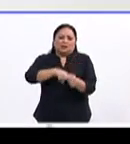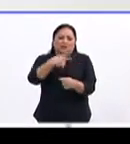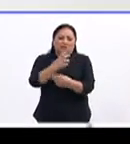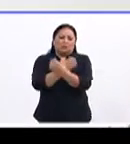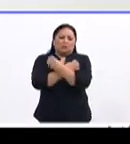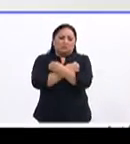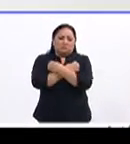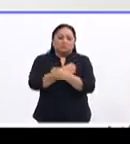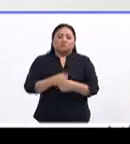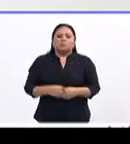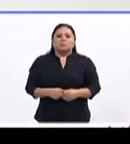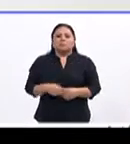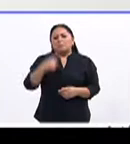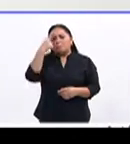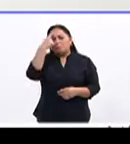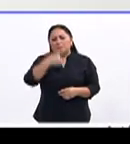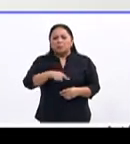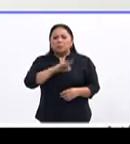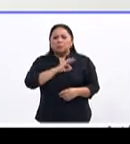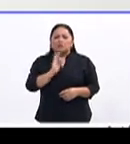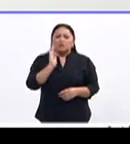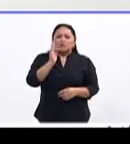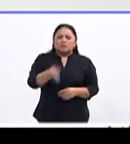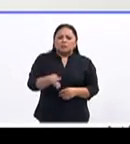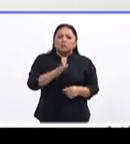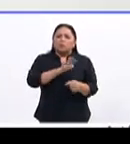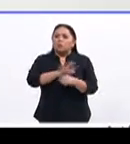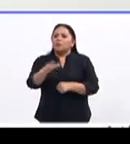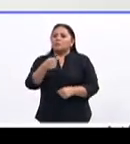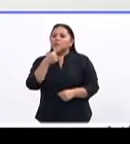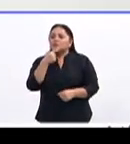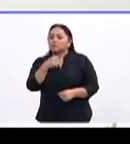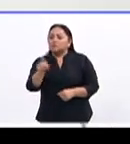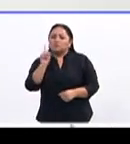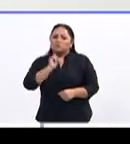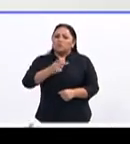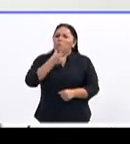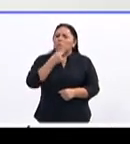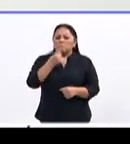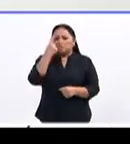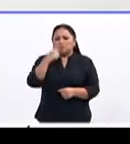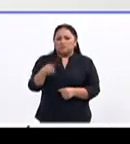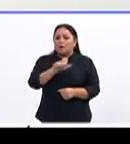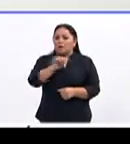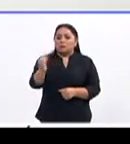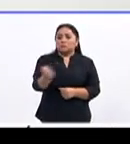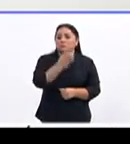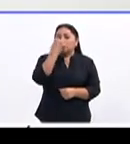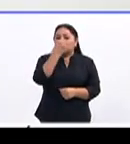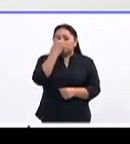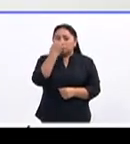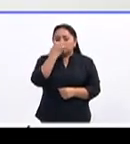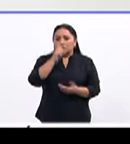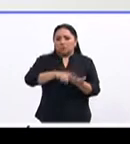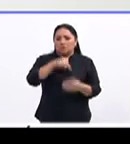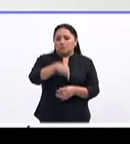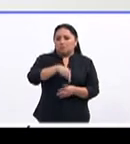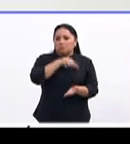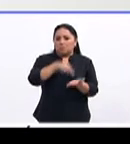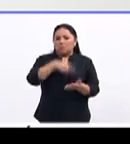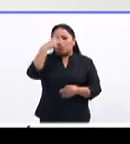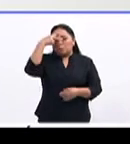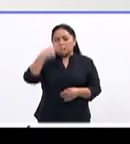Educación para aceptar a cualquier niño o niña en la escuela en